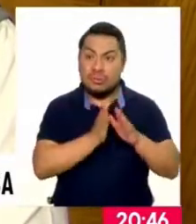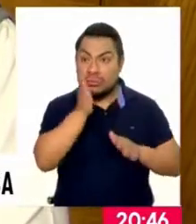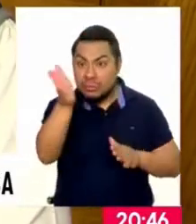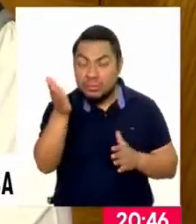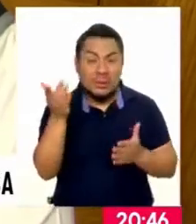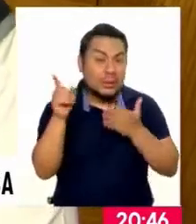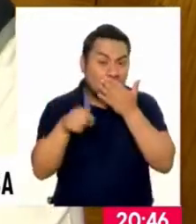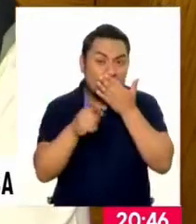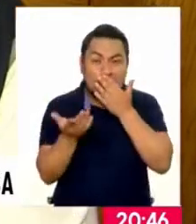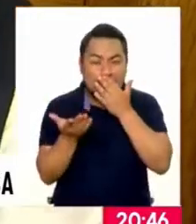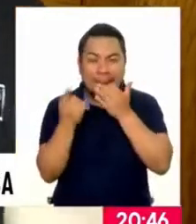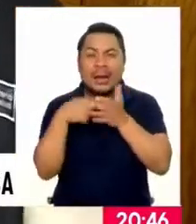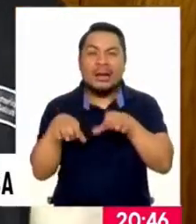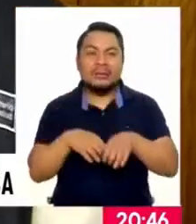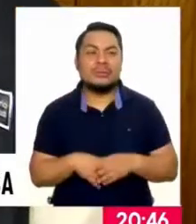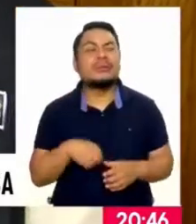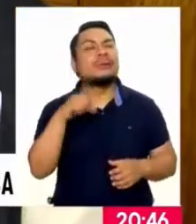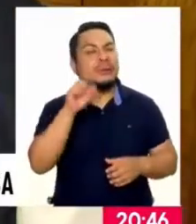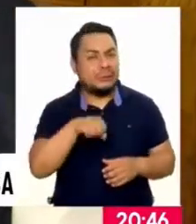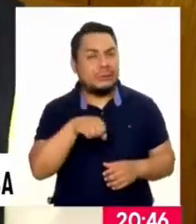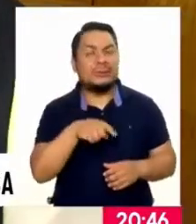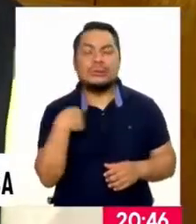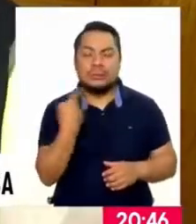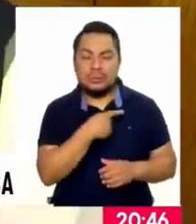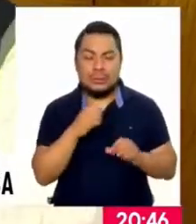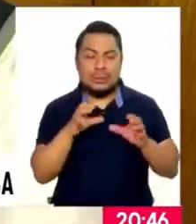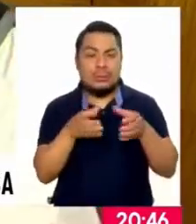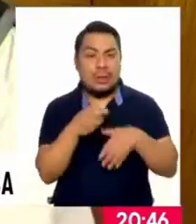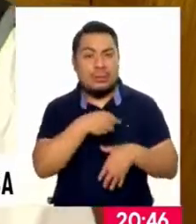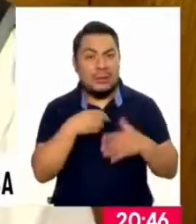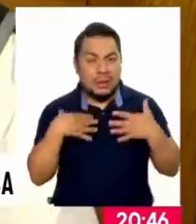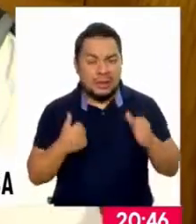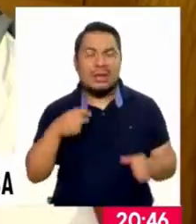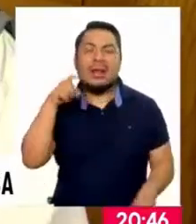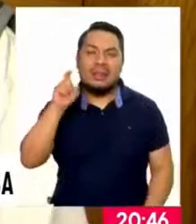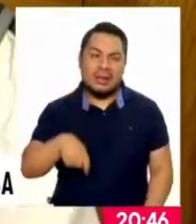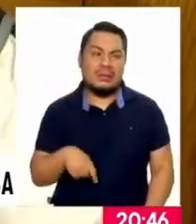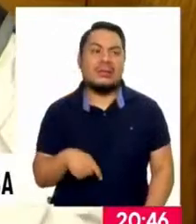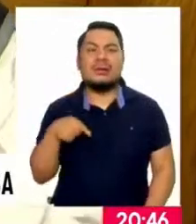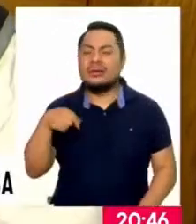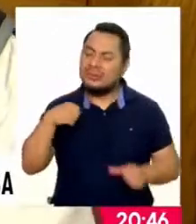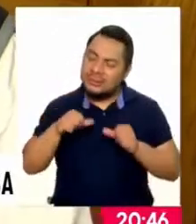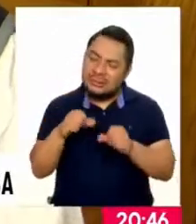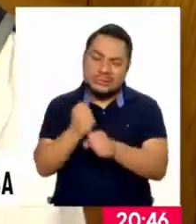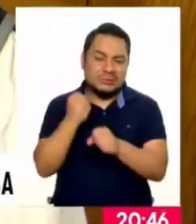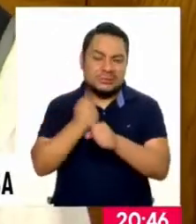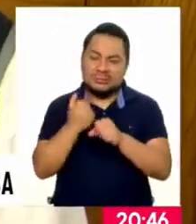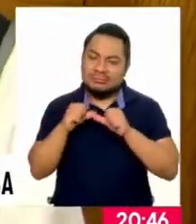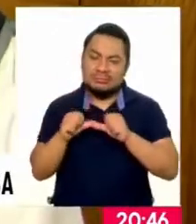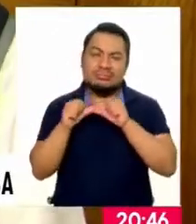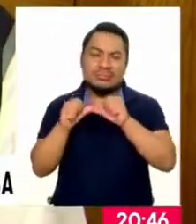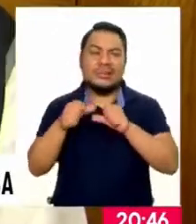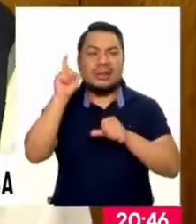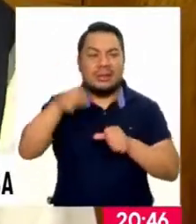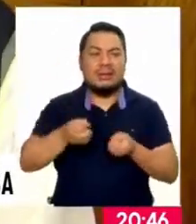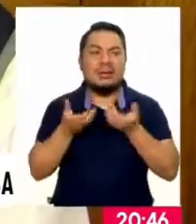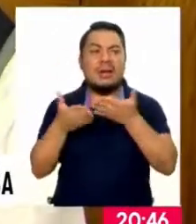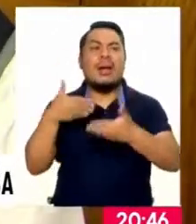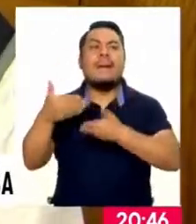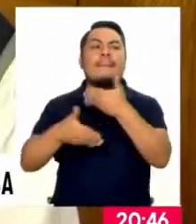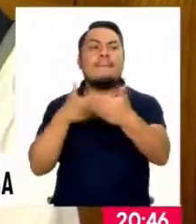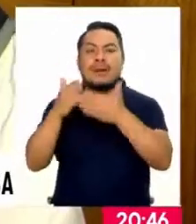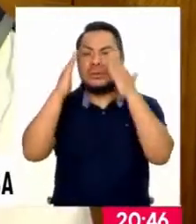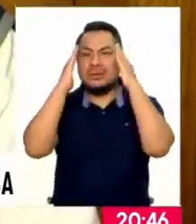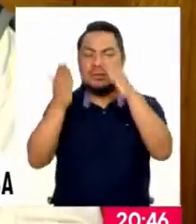especial para este lugar altiplánico Sí nosotros como el Ministerio de salud tenemos no hemos parado tenemos que seguir garantizando el proceso